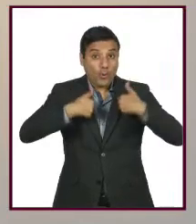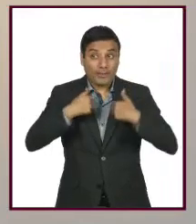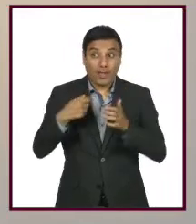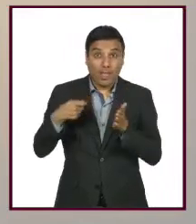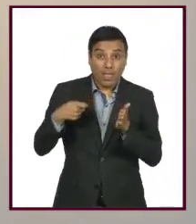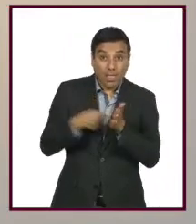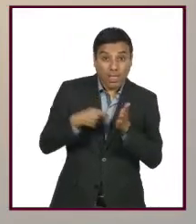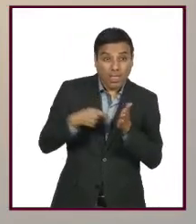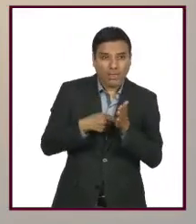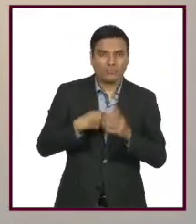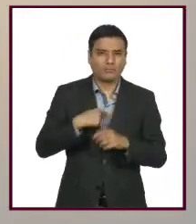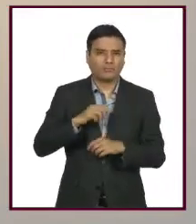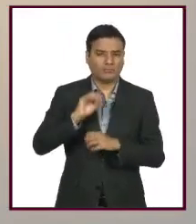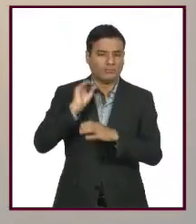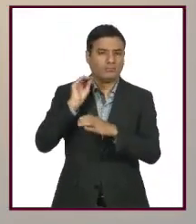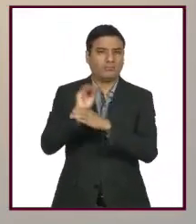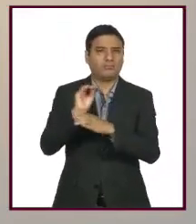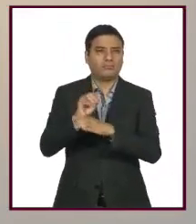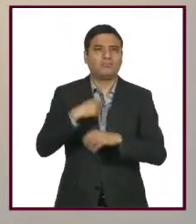poder